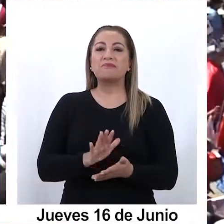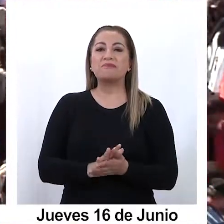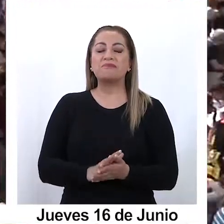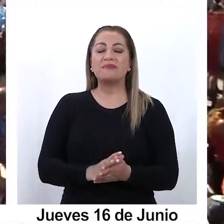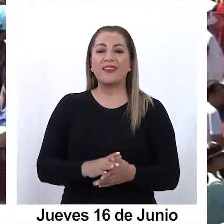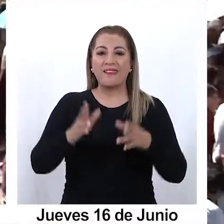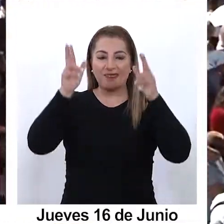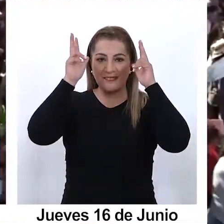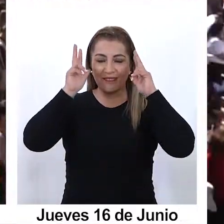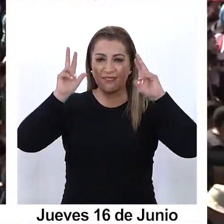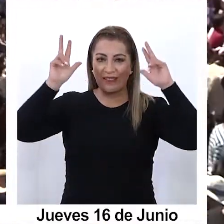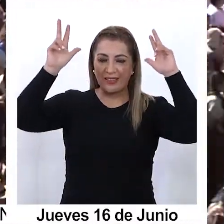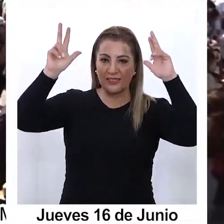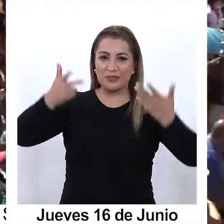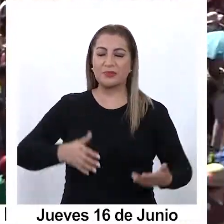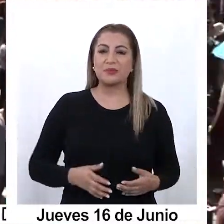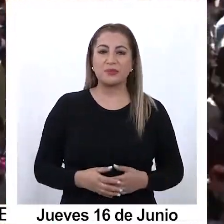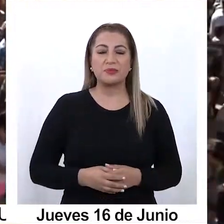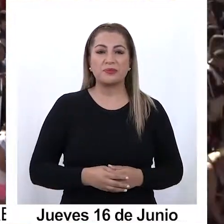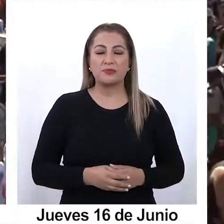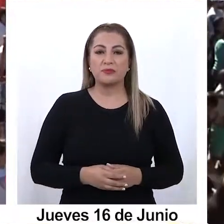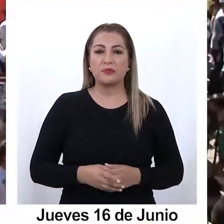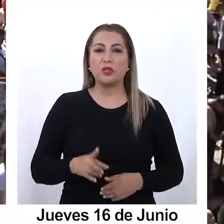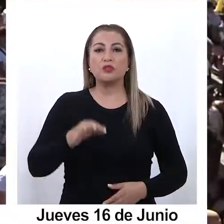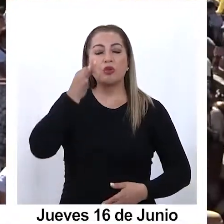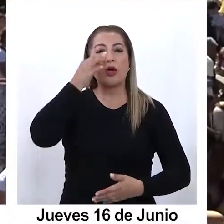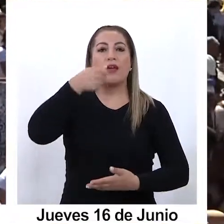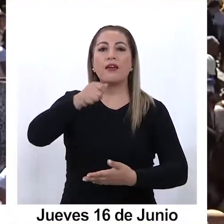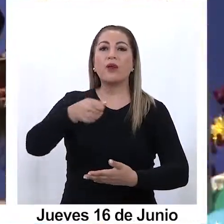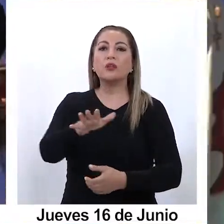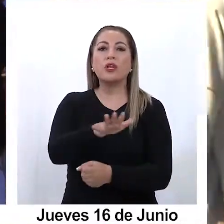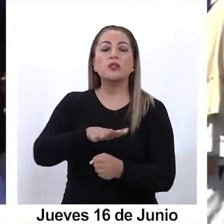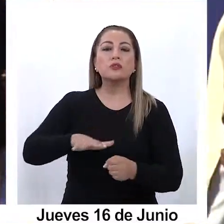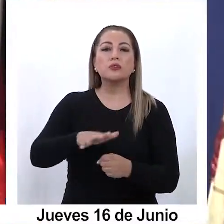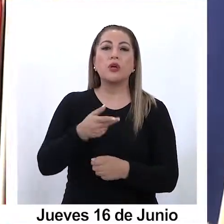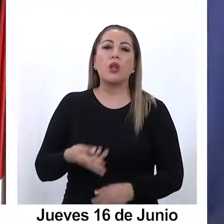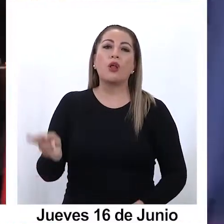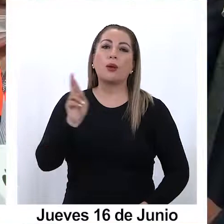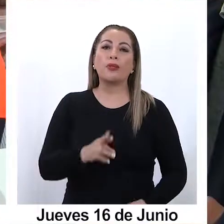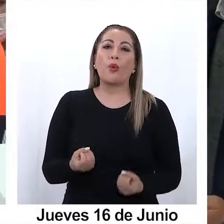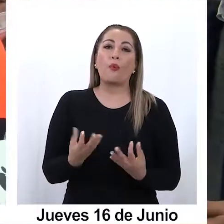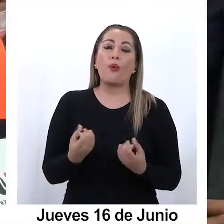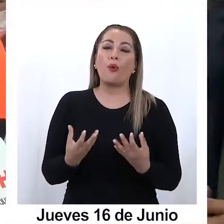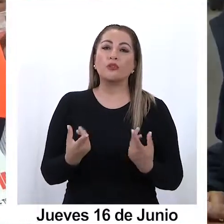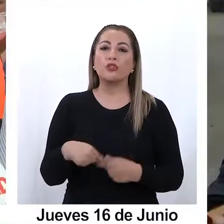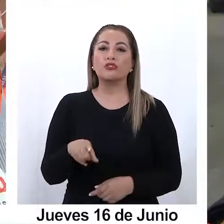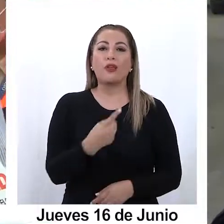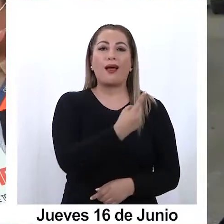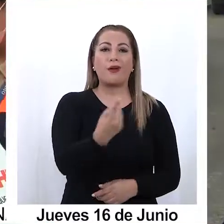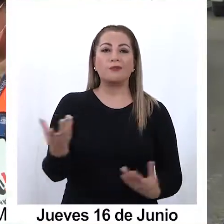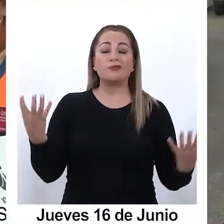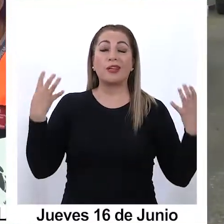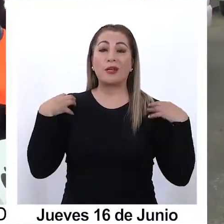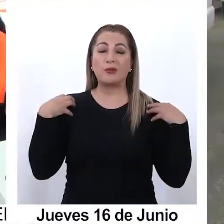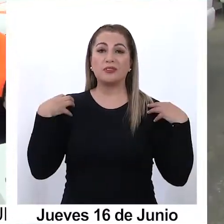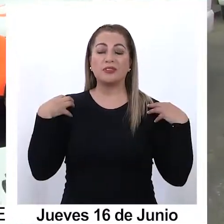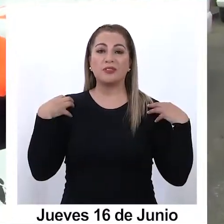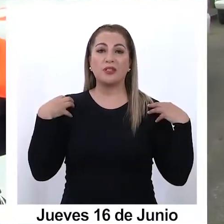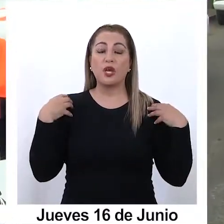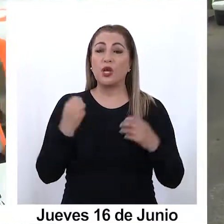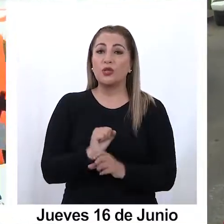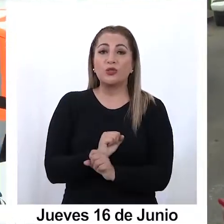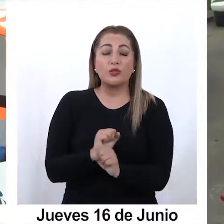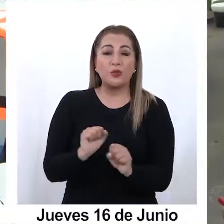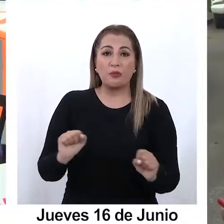fiesta de la Tirana. Estamos evaluando justamente esa situación, lo he repetido múltiples veces, tenemos que ser responsables. Si no tenemos